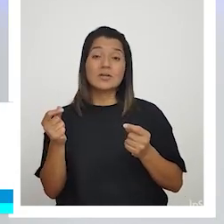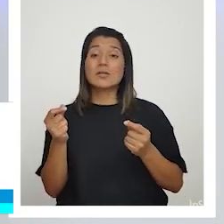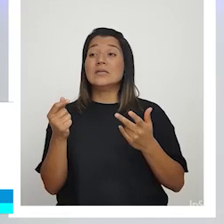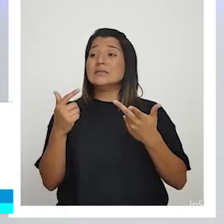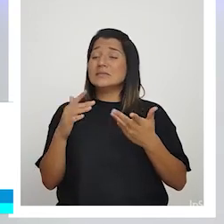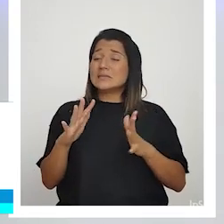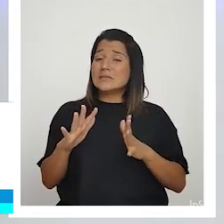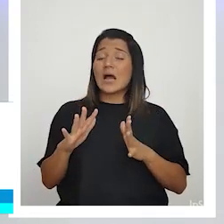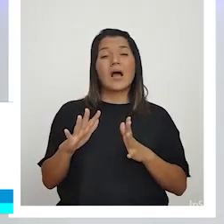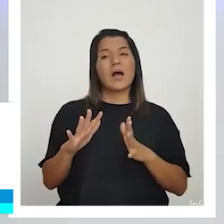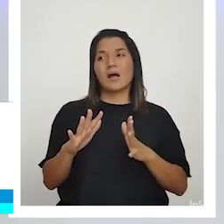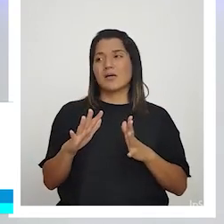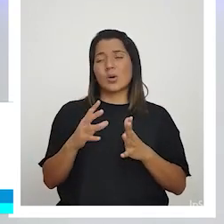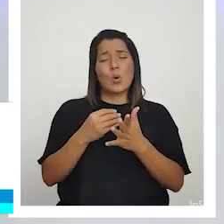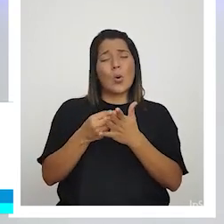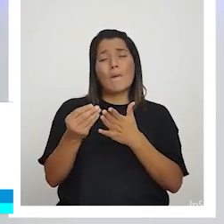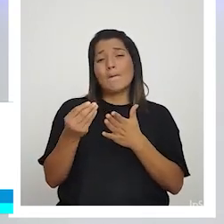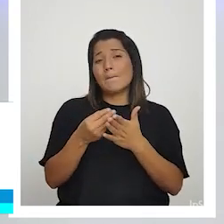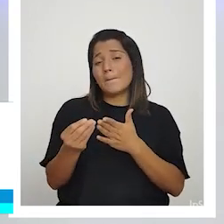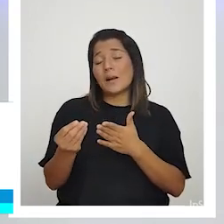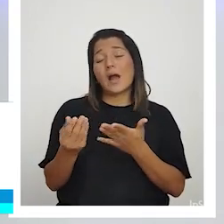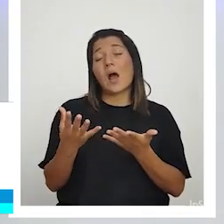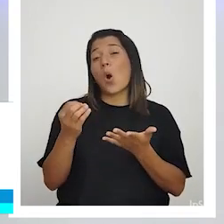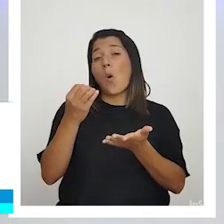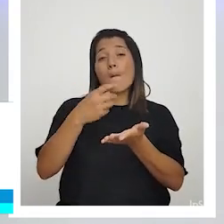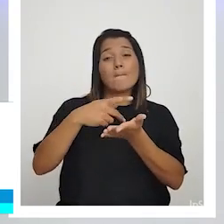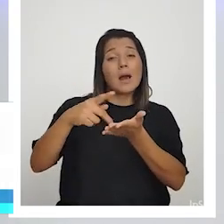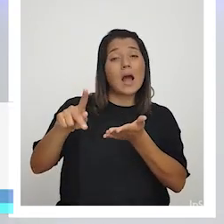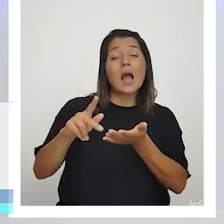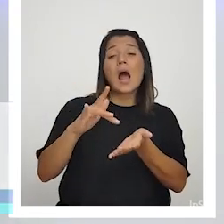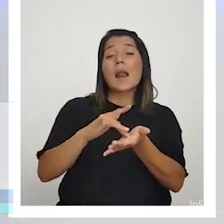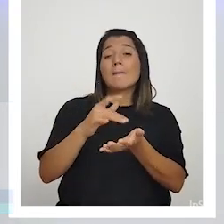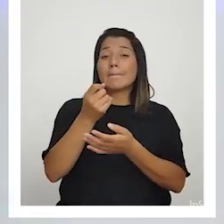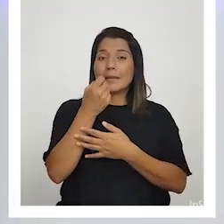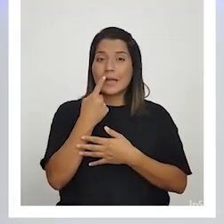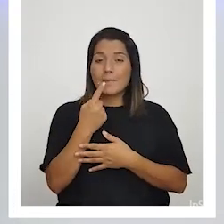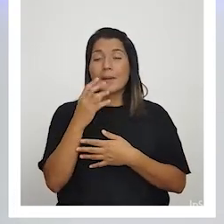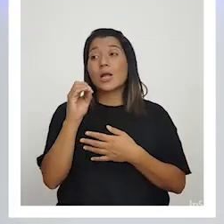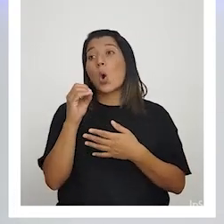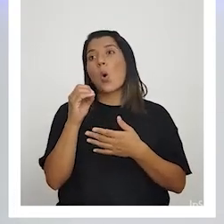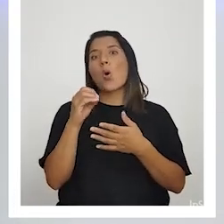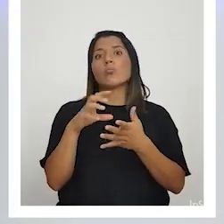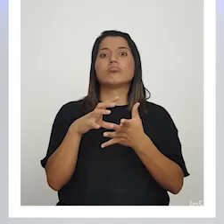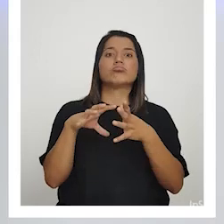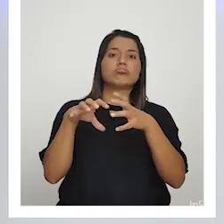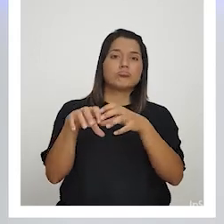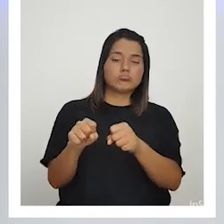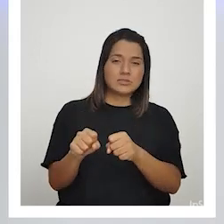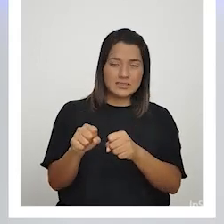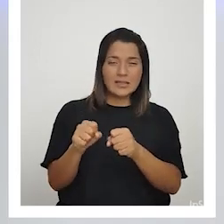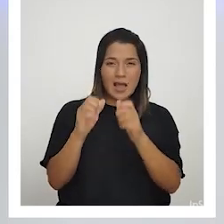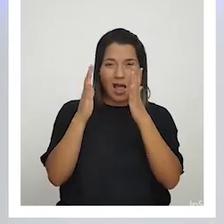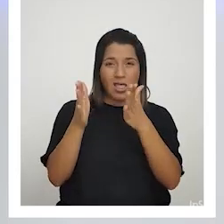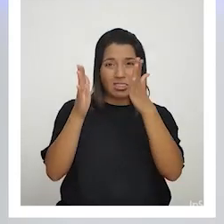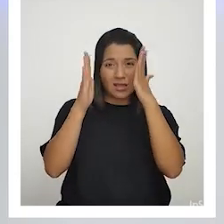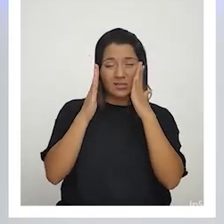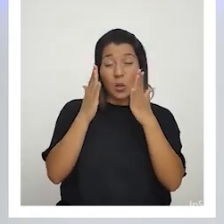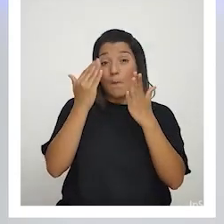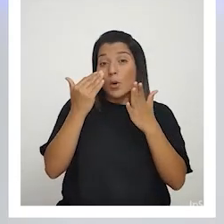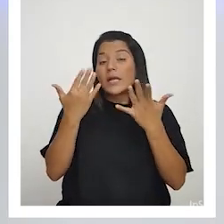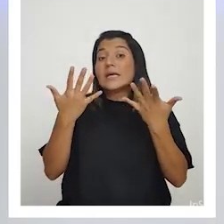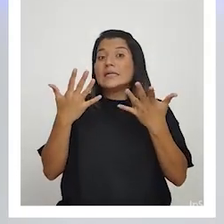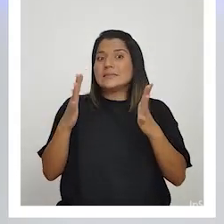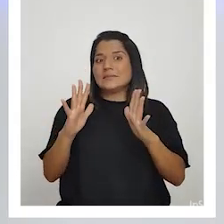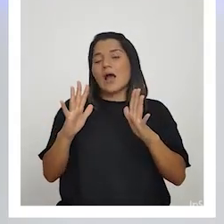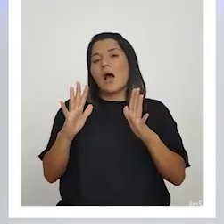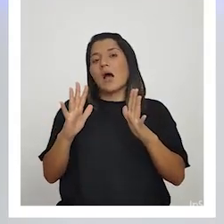ir ya a pagar medicamentos o citas, ¿verdad? Porque ya hay una complicación que se pudo haber prevenido